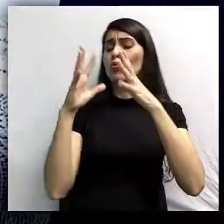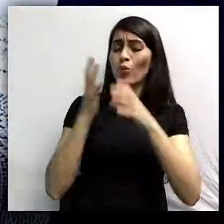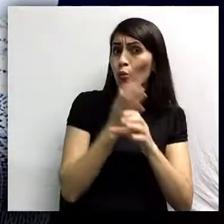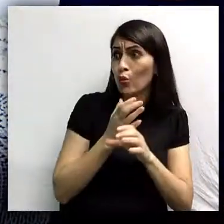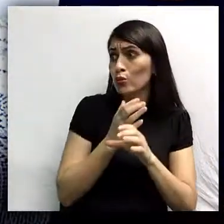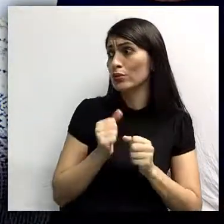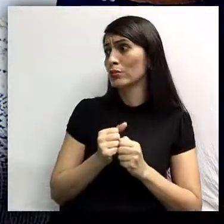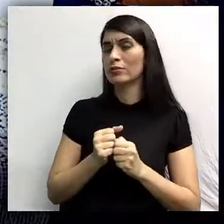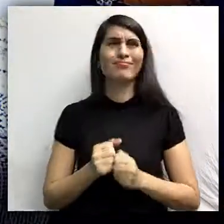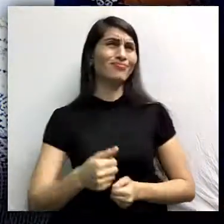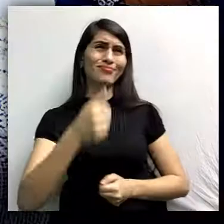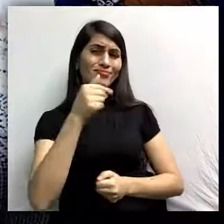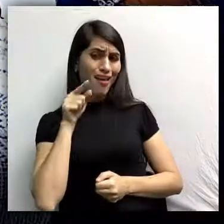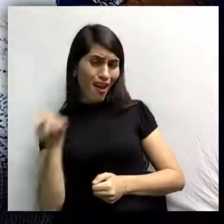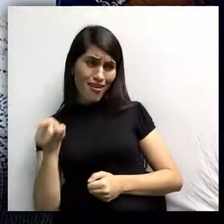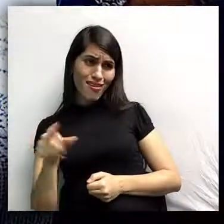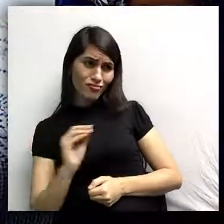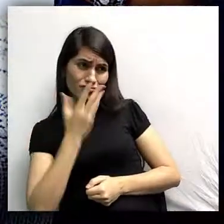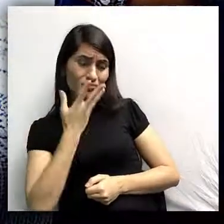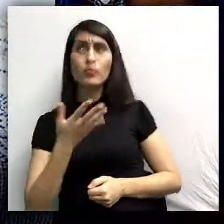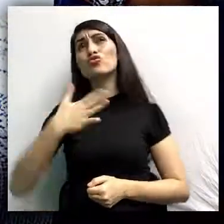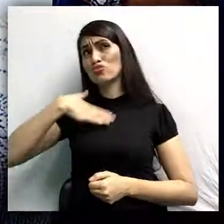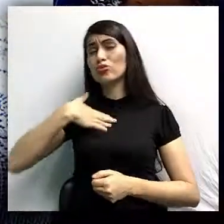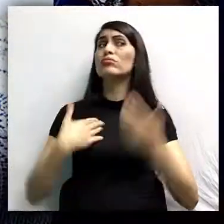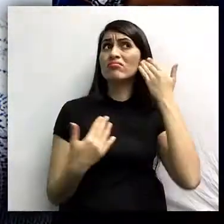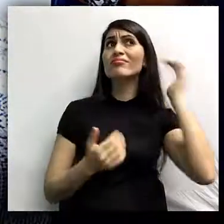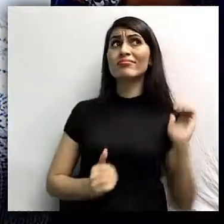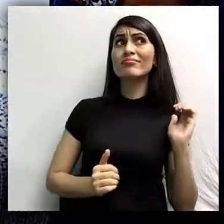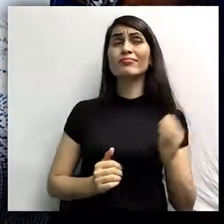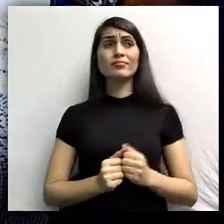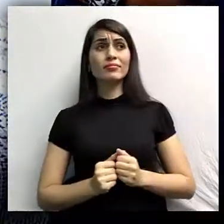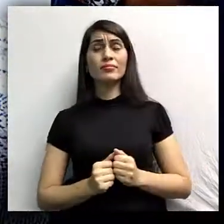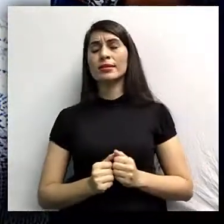un soplo de viento. Pero ella no es una flor. Soy una niña.